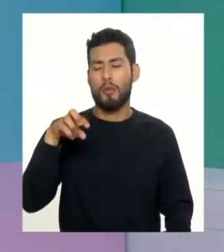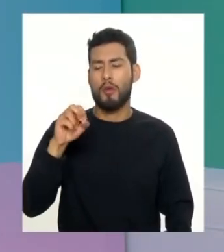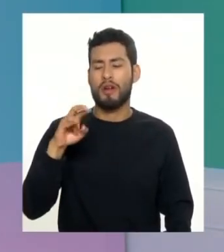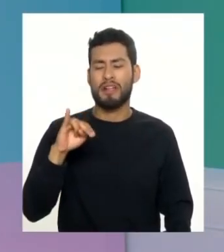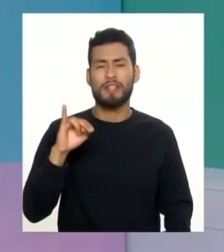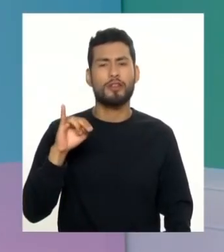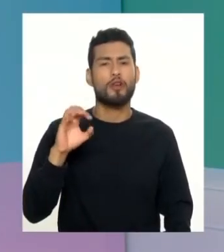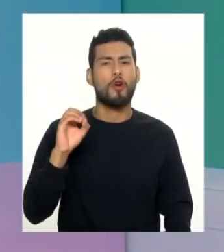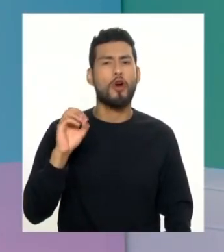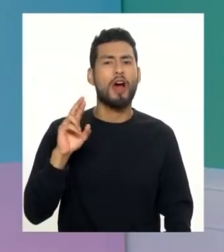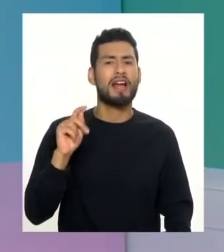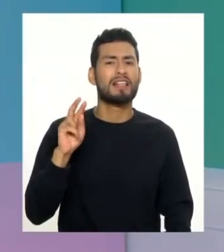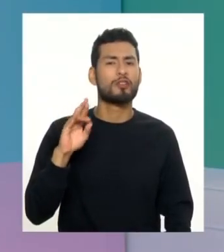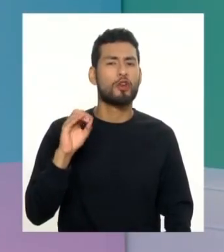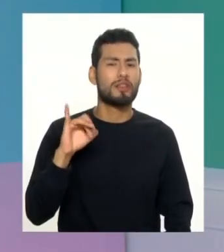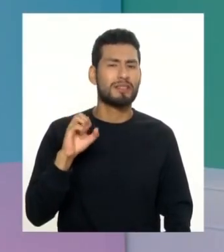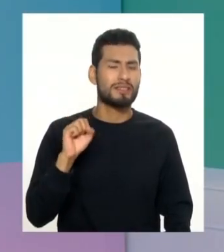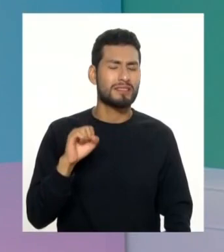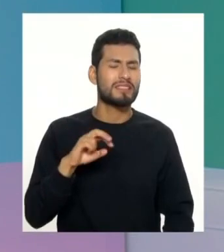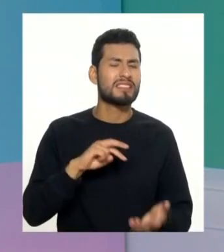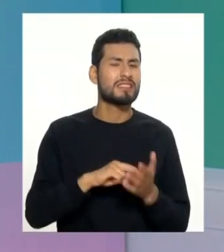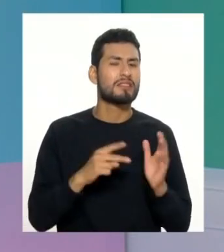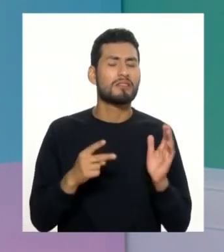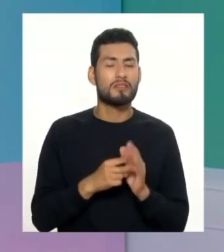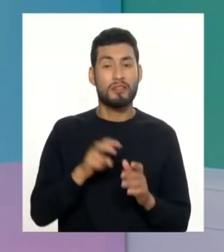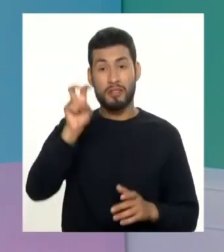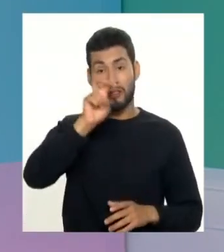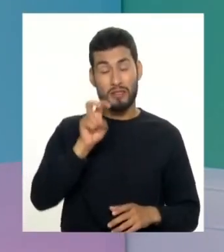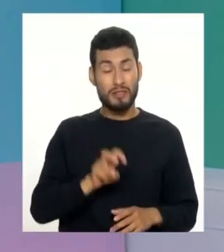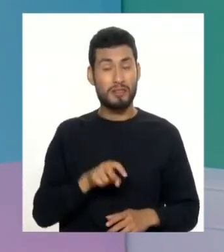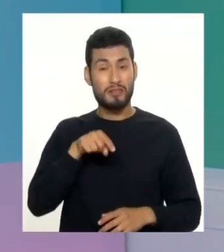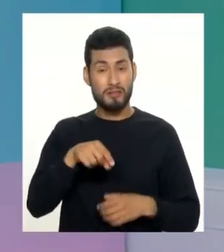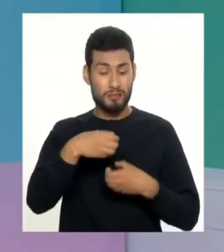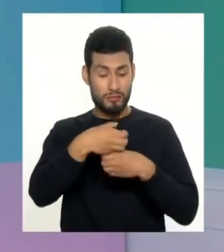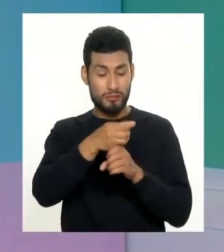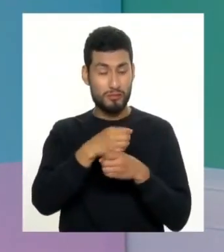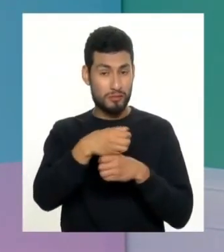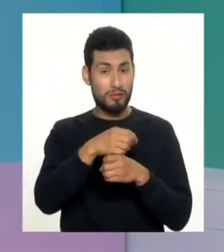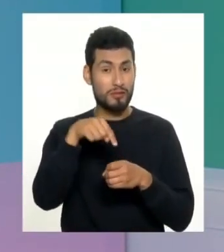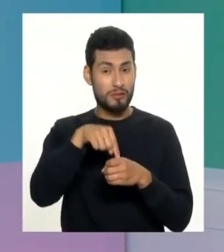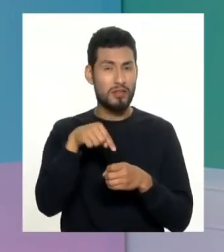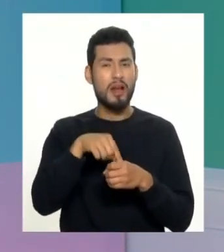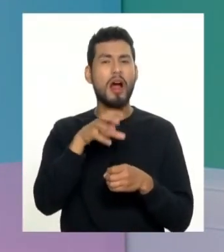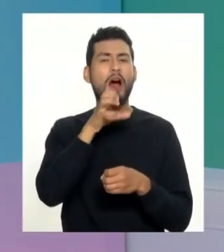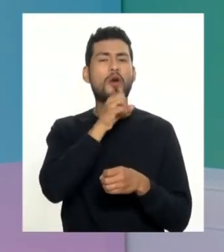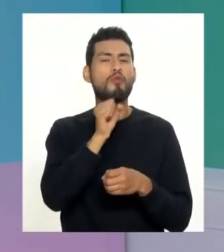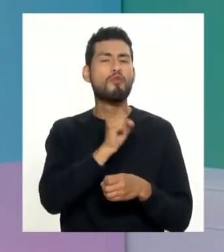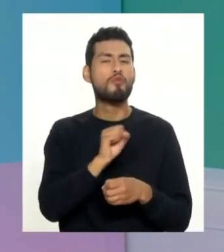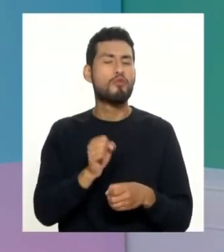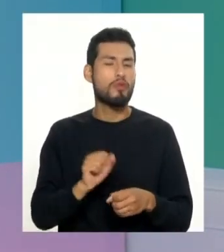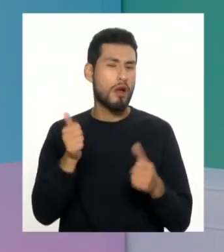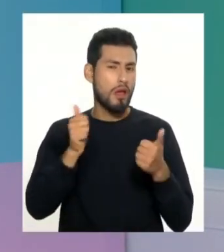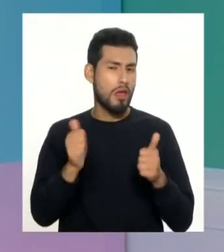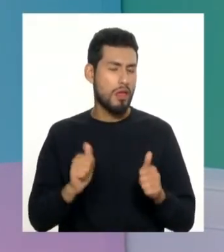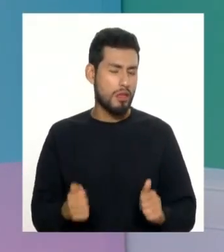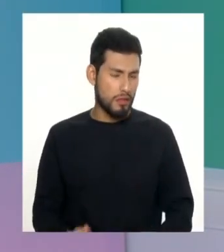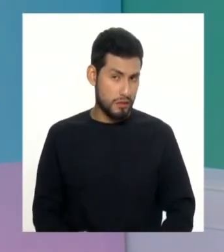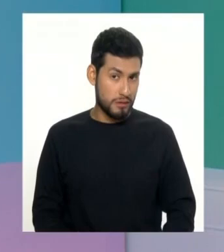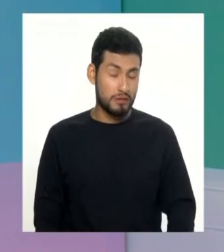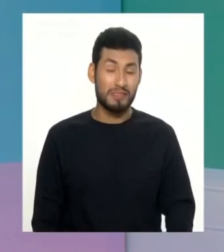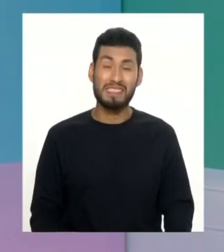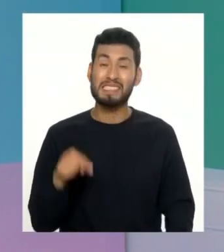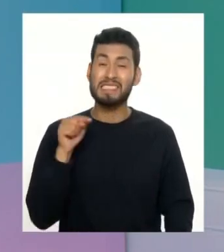Es que ese término significa envejecimiento de las articulaciones de la columna vertebral. Esa degeneración va